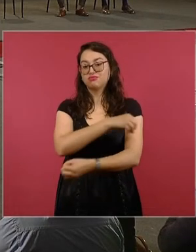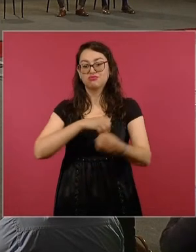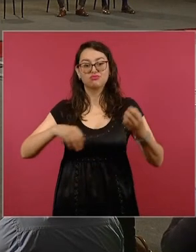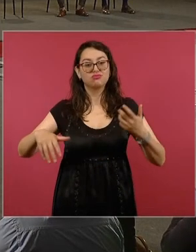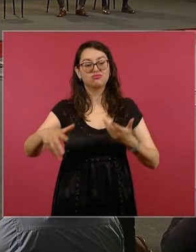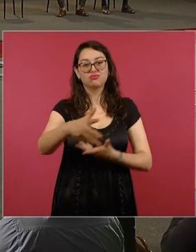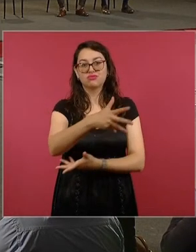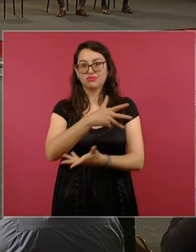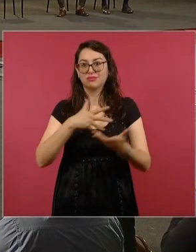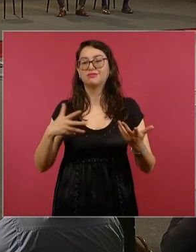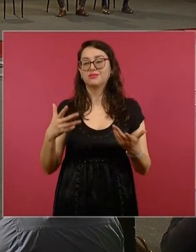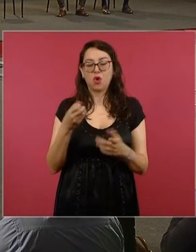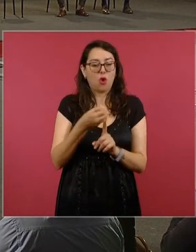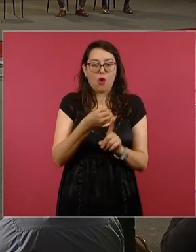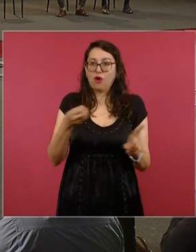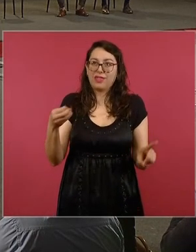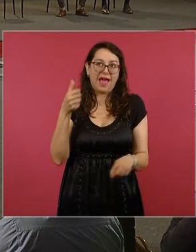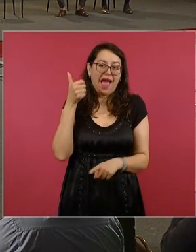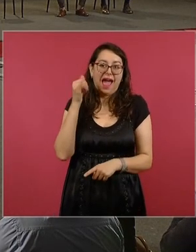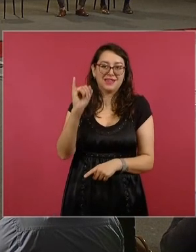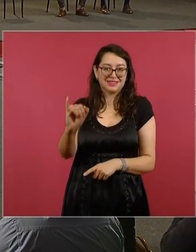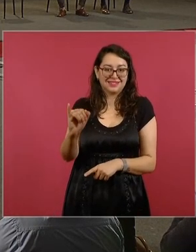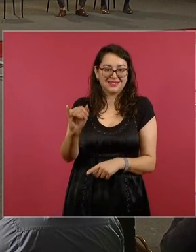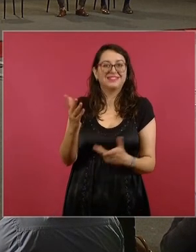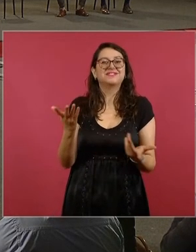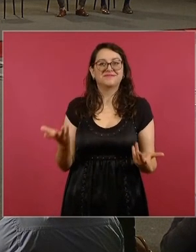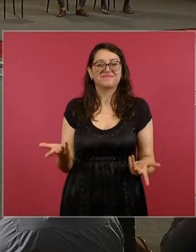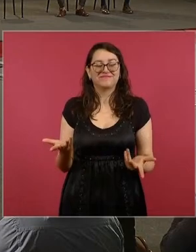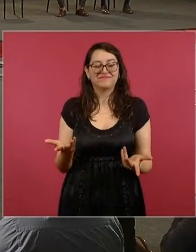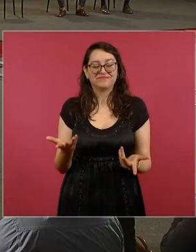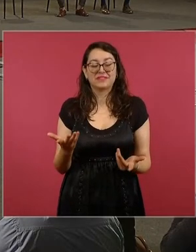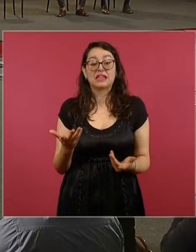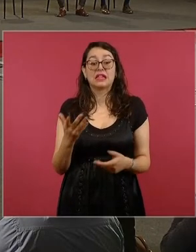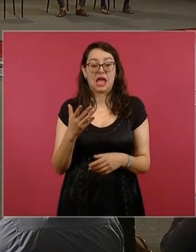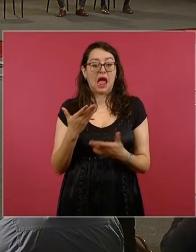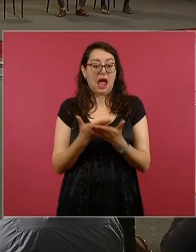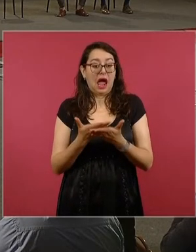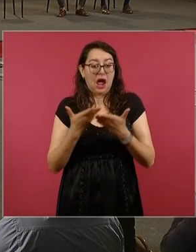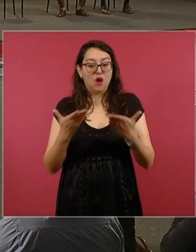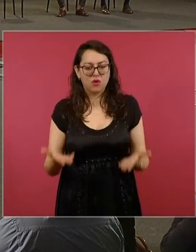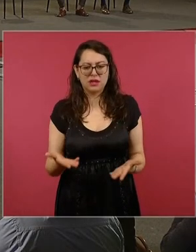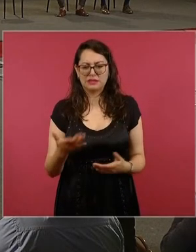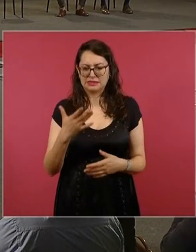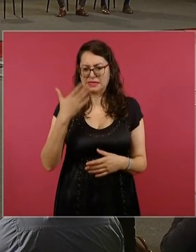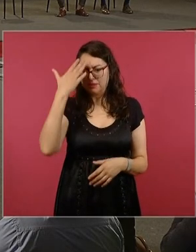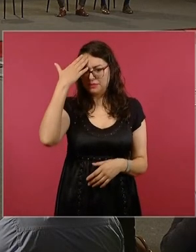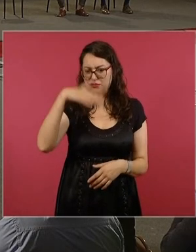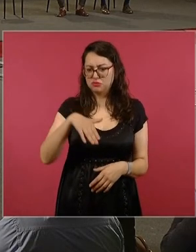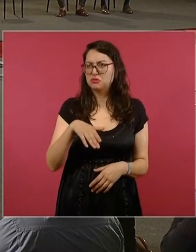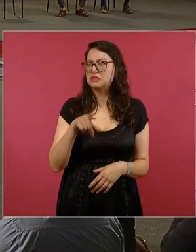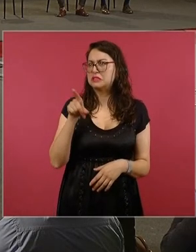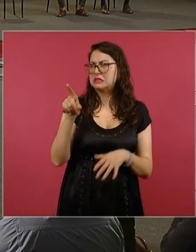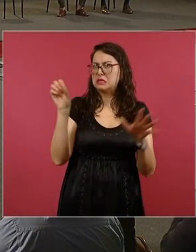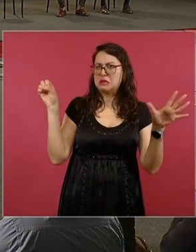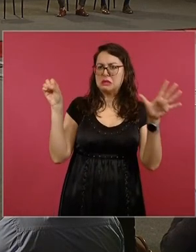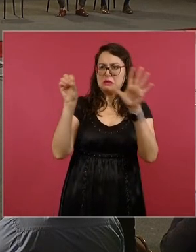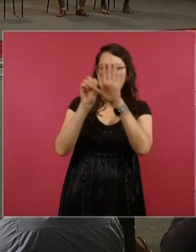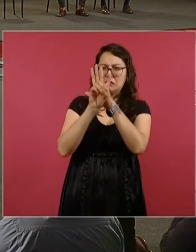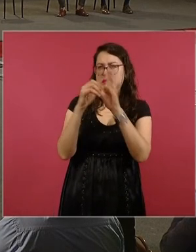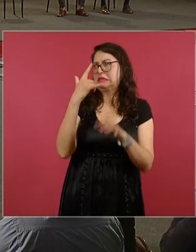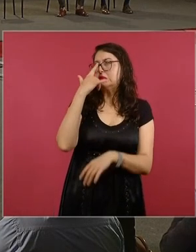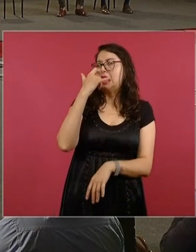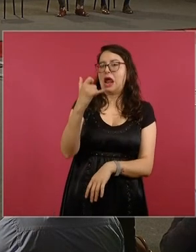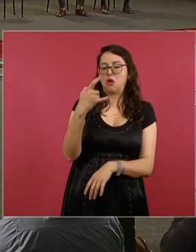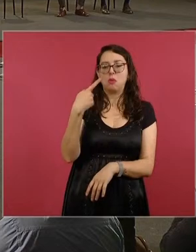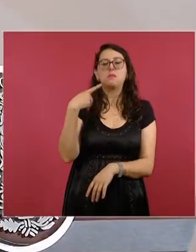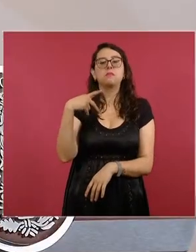nuestra comprensión. Hoy sabemos que un eclipse solar total es un evento a la vez raro y totalmente predecible,